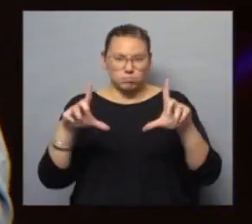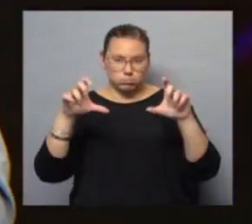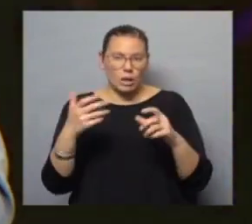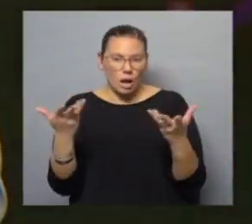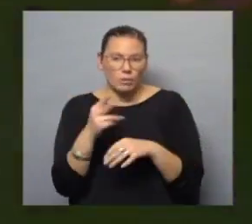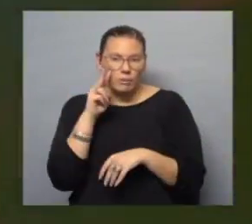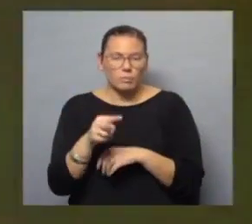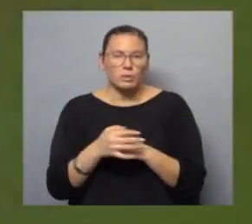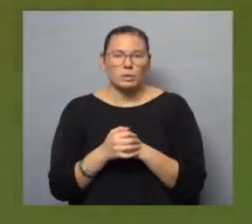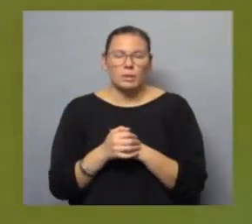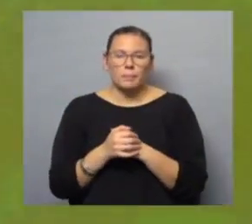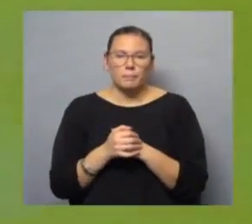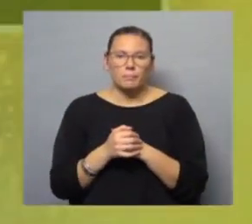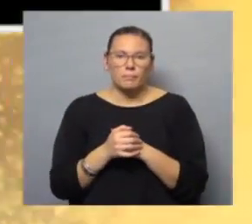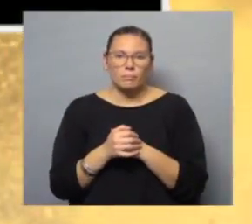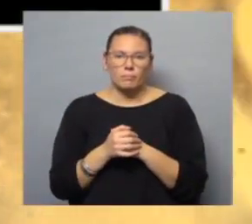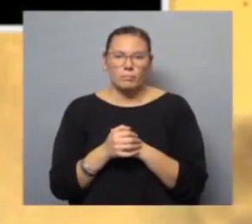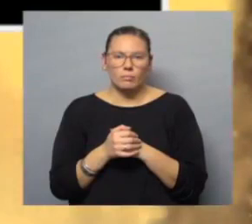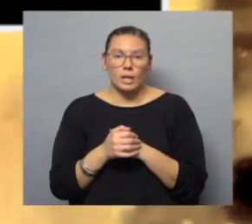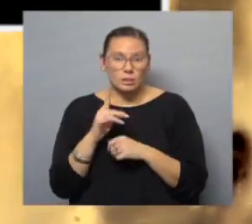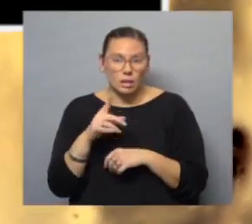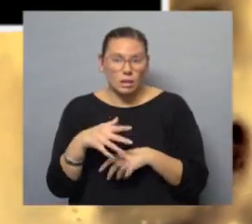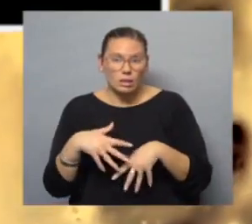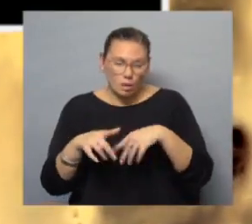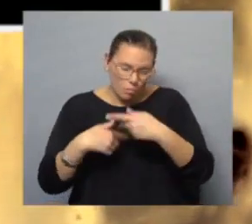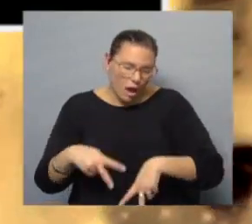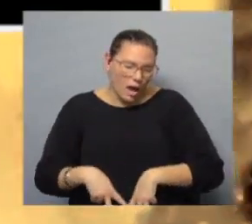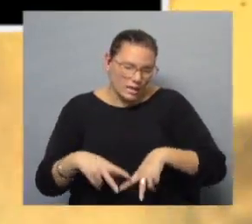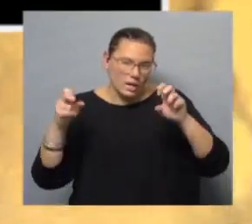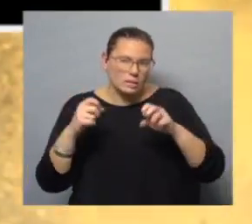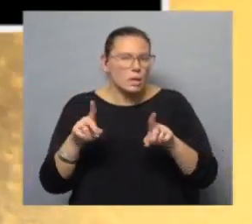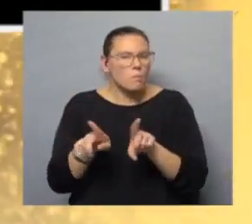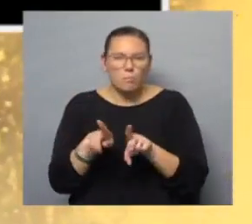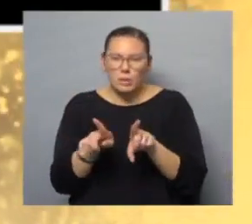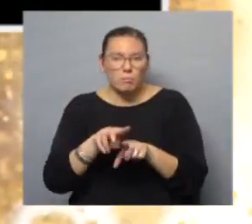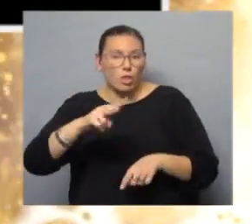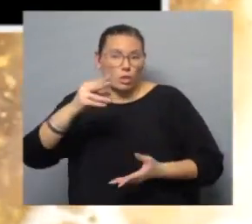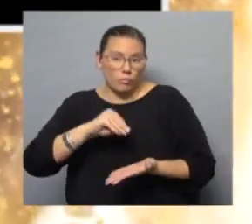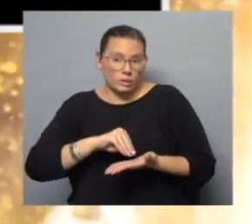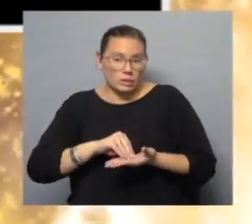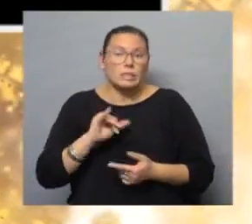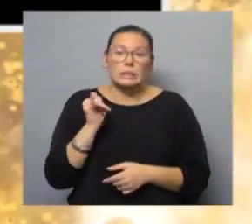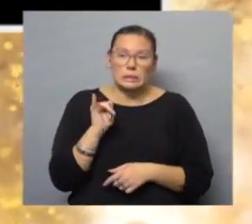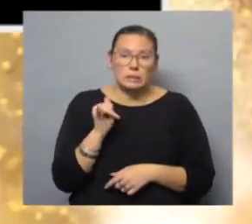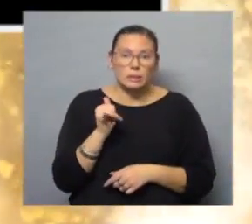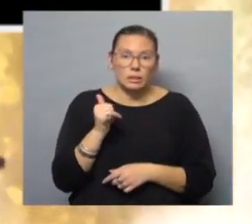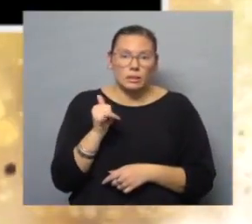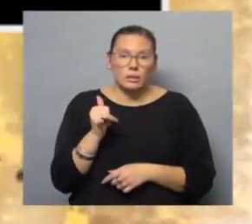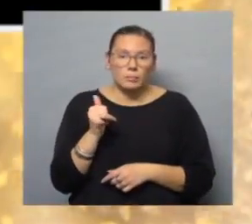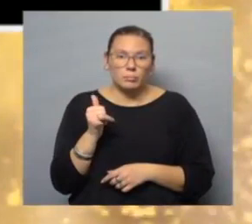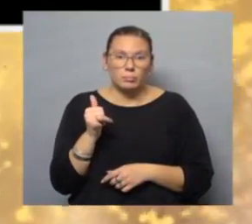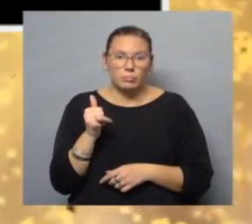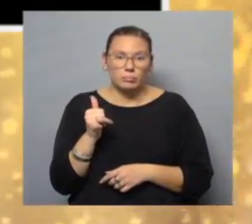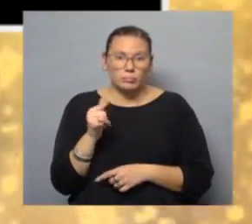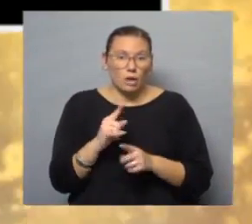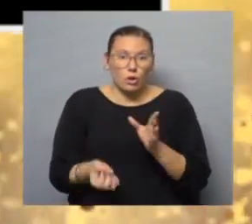a continuación, donde se detectó después con un análisis de espectro que era la misma galaxia dos veces. Exacto.